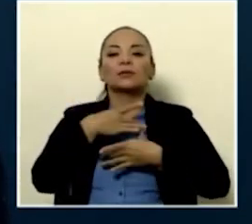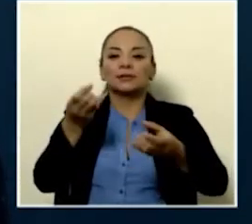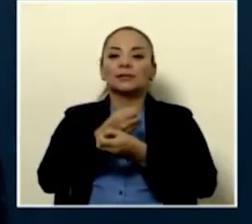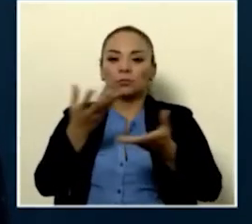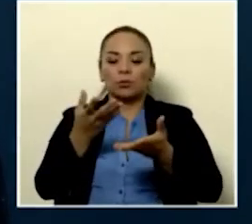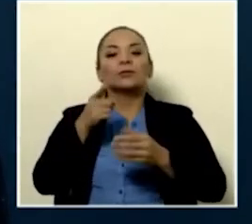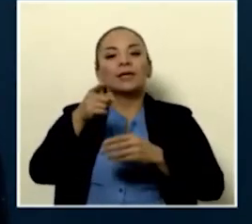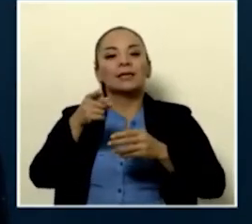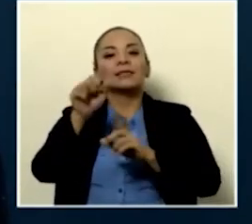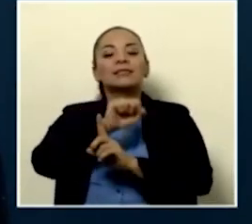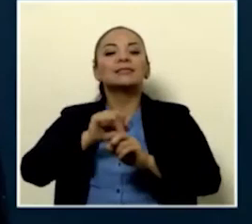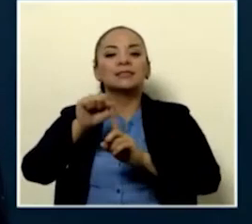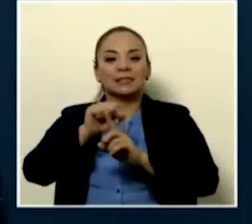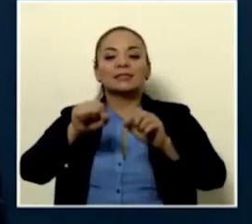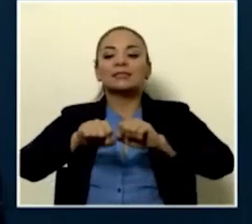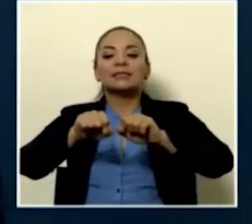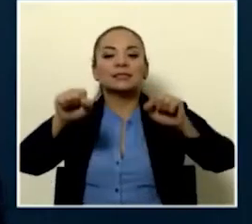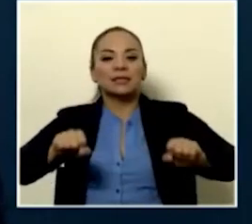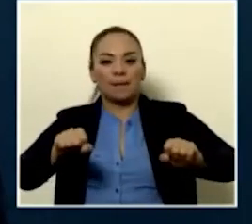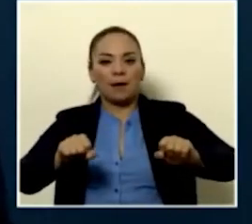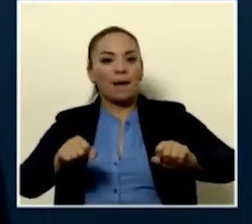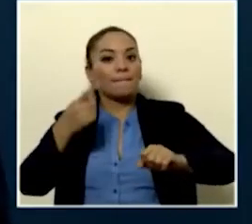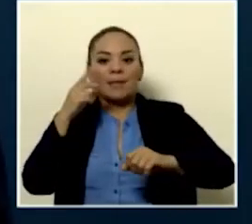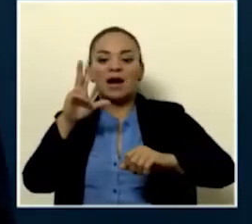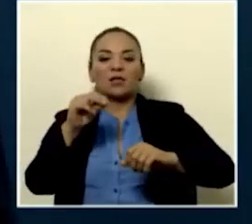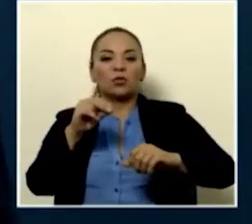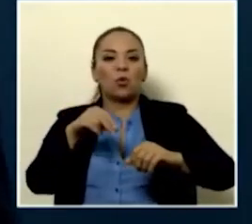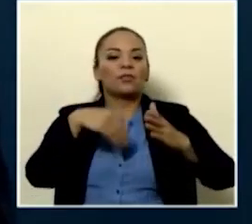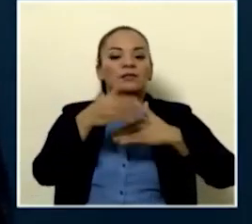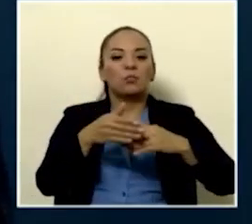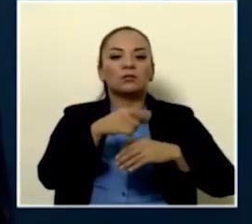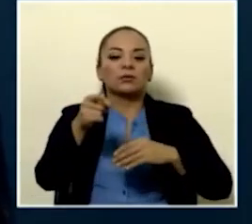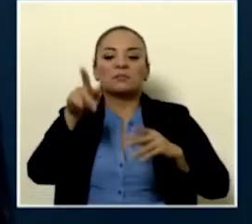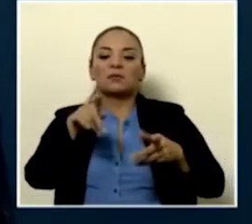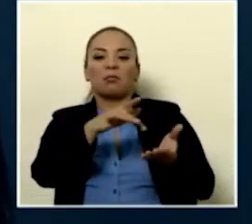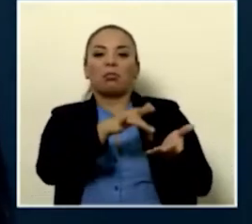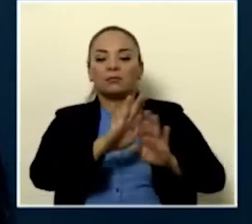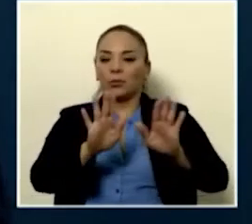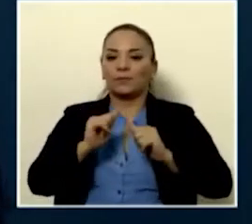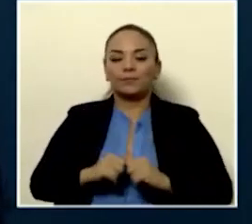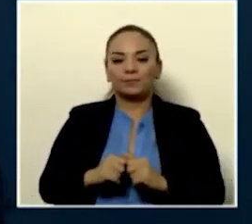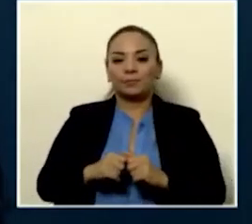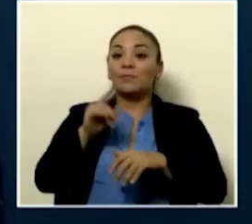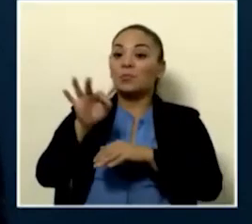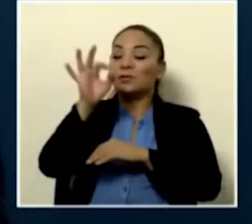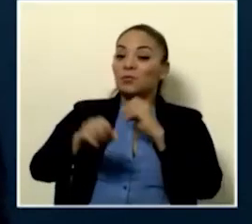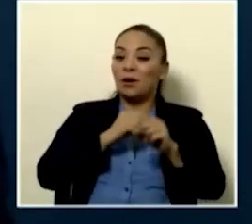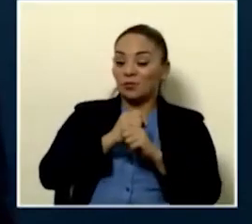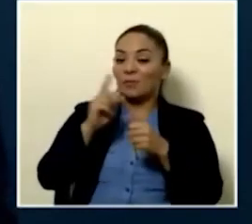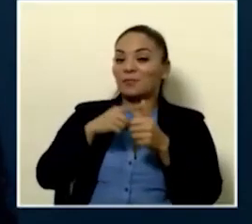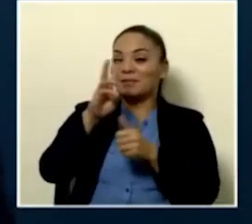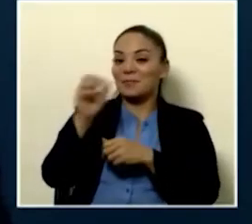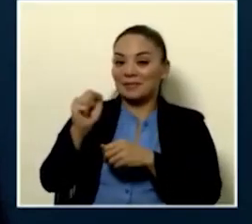del sistema de inspección no intrusiva. ¿Qué estamos diciendo? Ya dije, primer semestre del 23. No